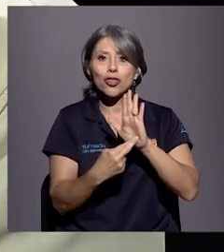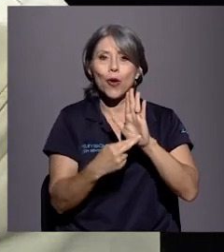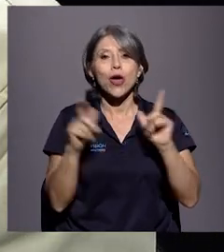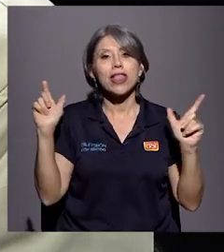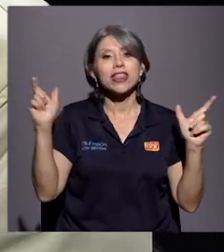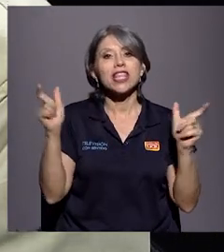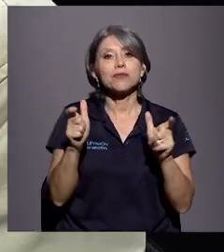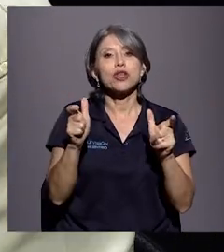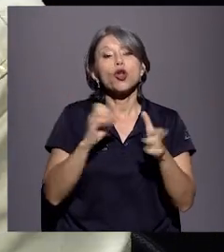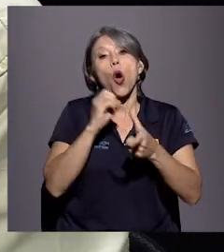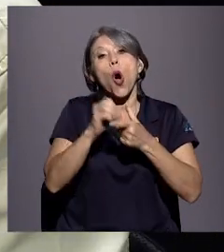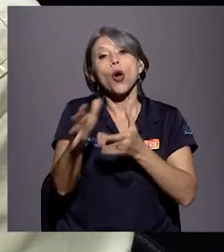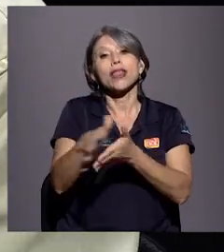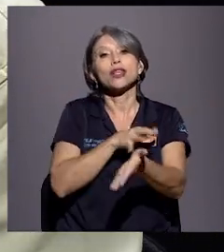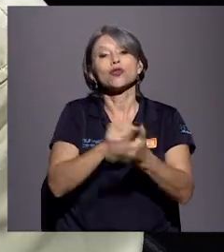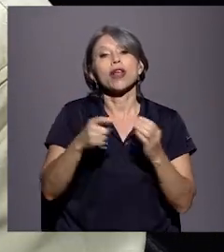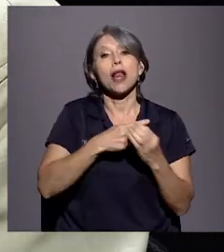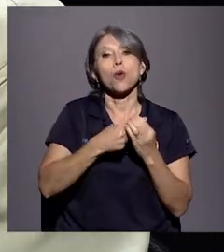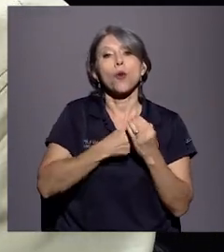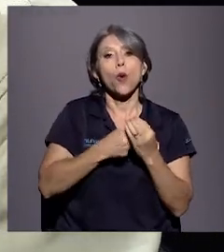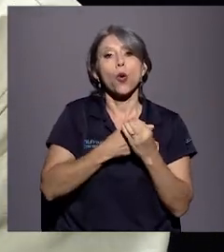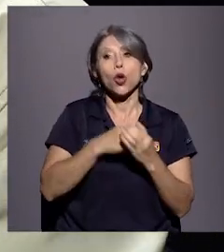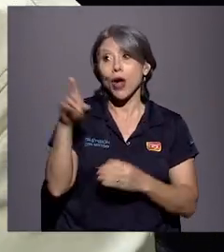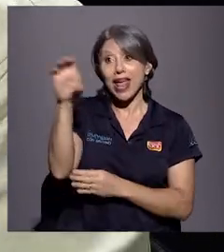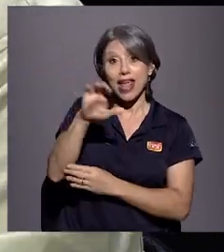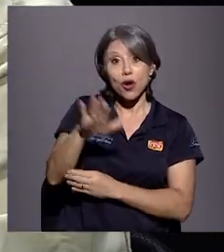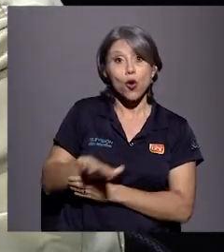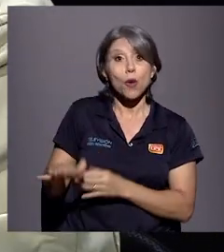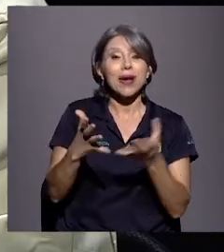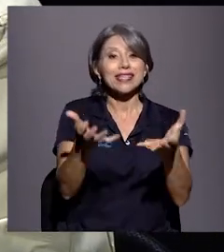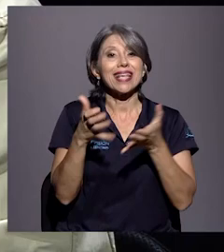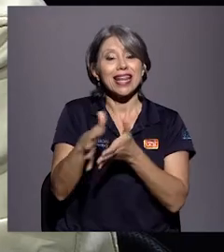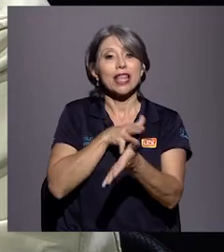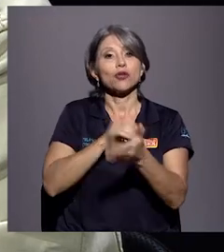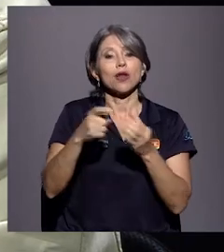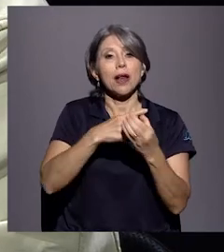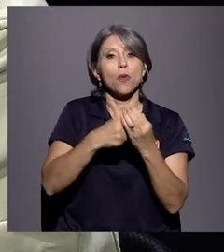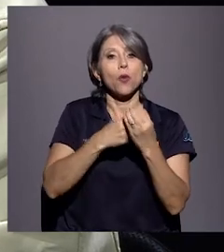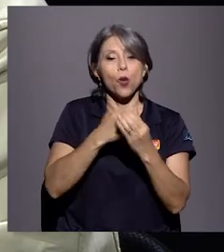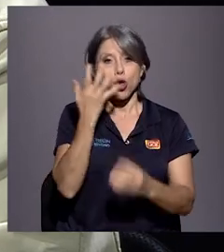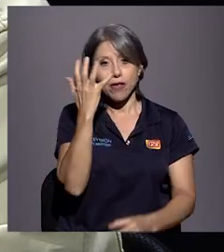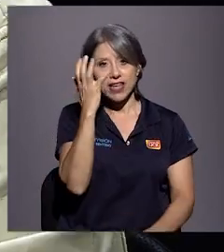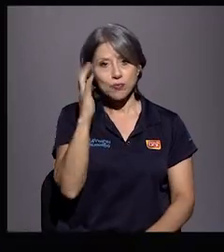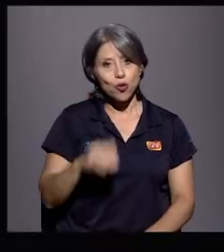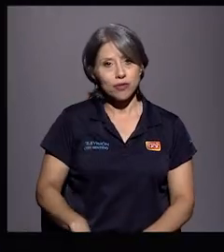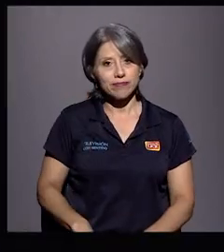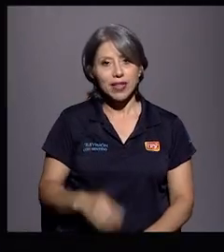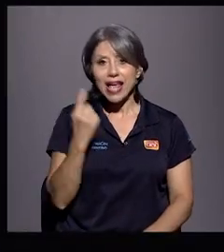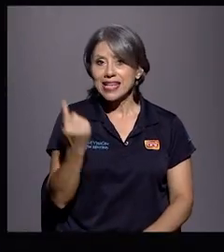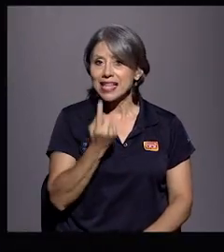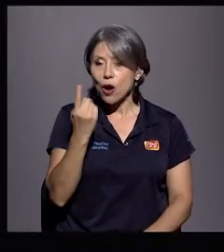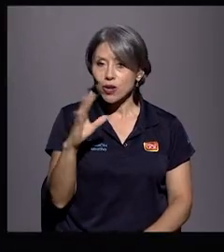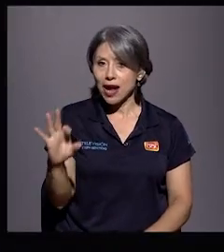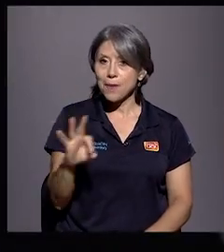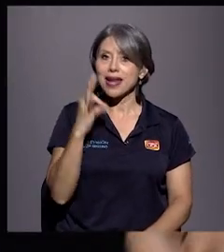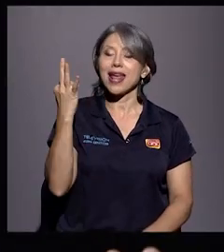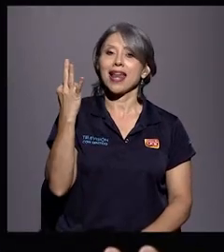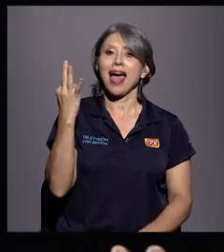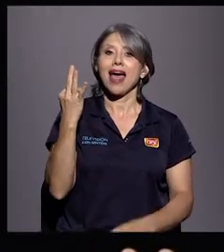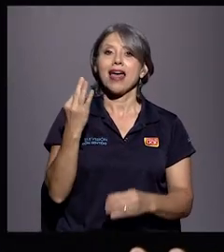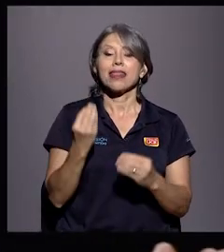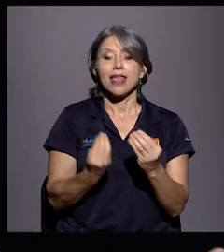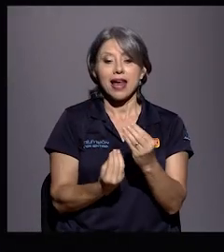o destruir el monopolio. En Europa vamos por destruir el monopolio de Facebook. Es la única manera de